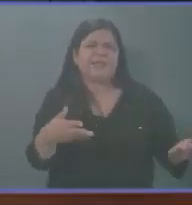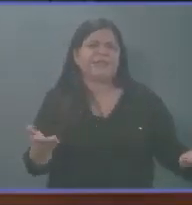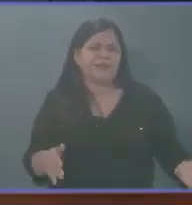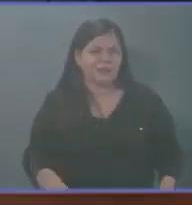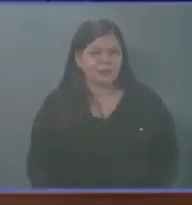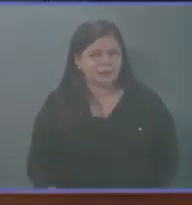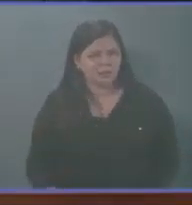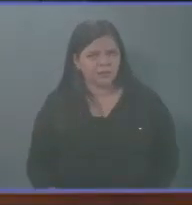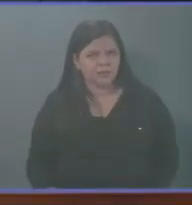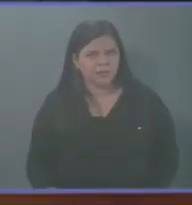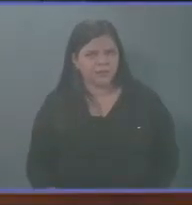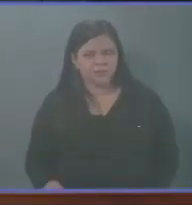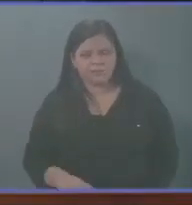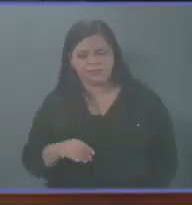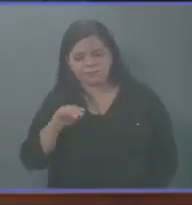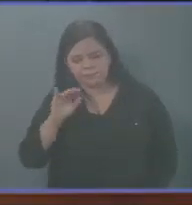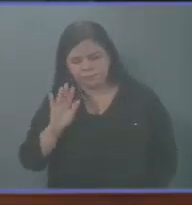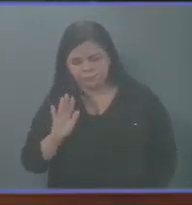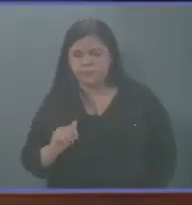Hay una